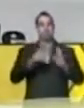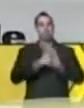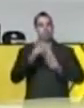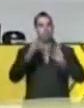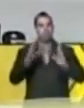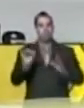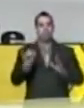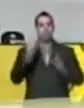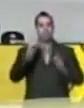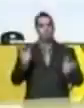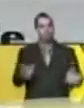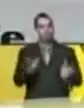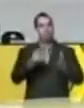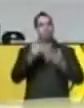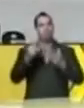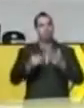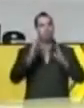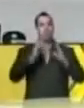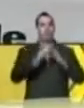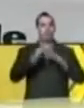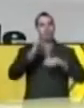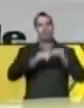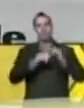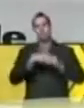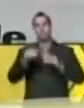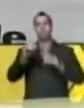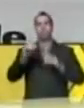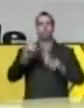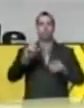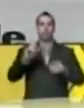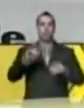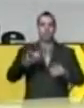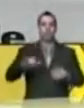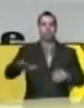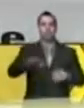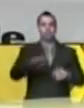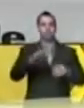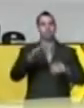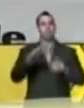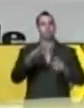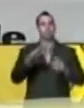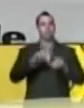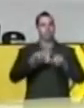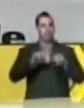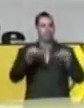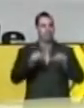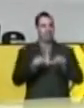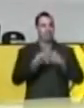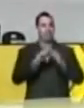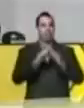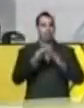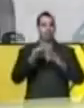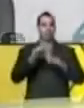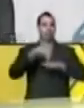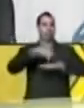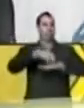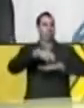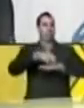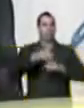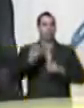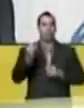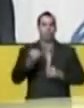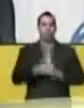promocionar sus proyectos de casa edificios solares o comercios ubicados en los diferentes cascos urbanos de la capital que hay